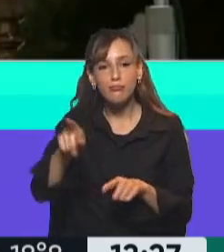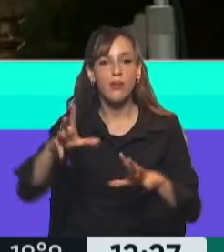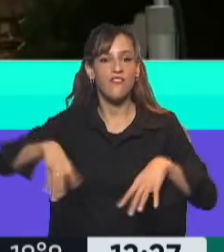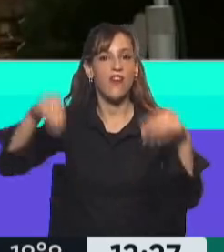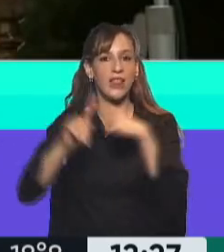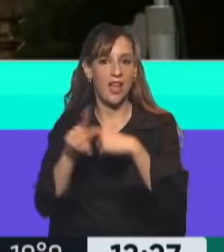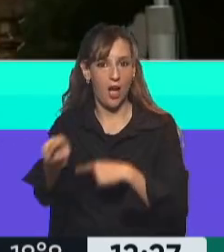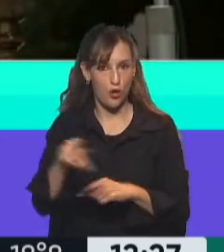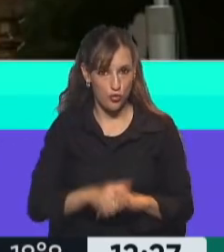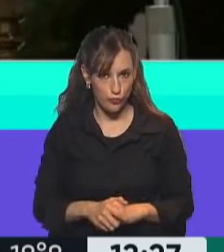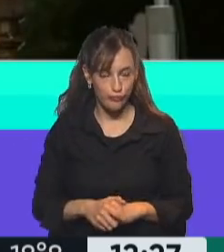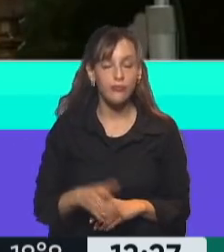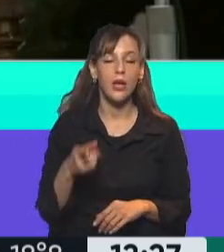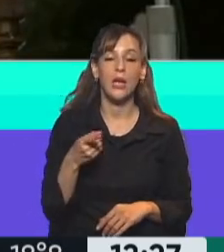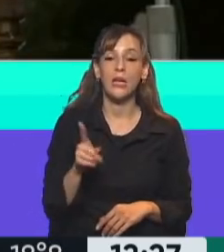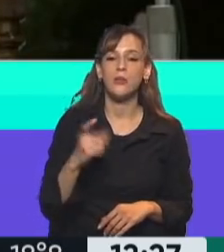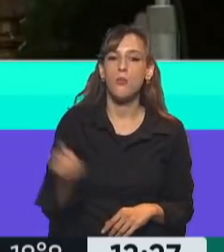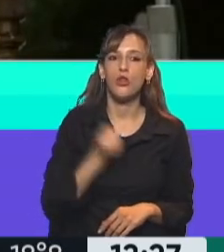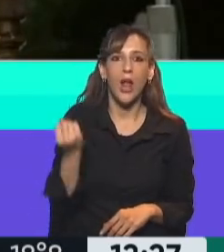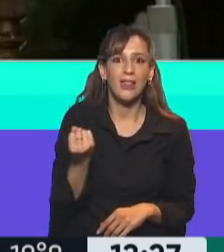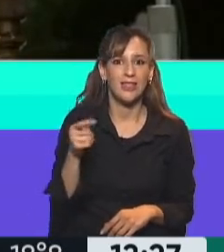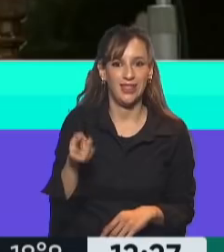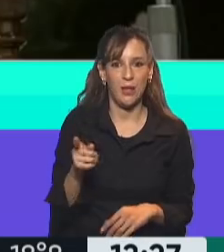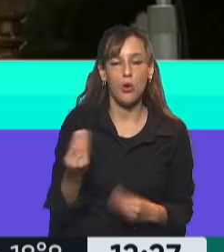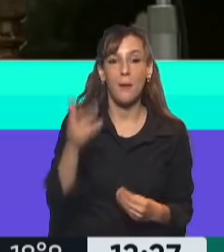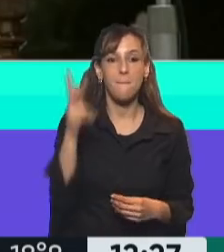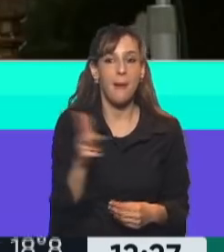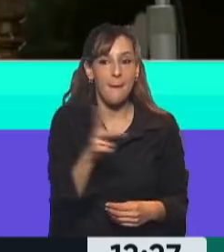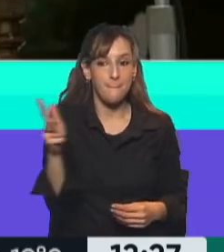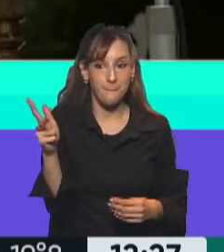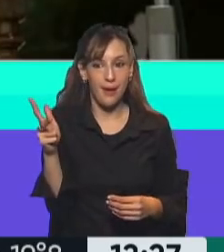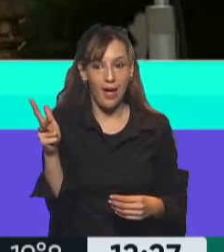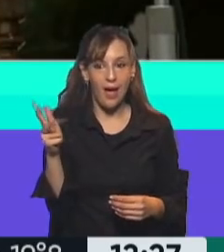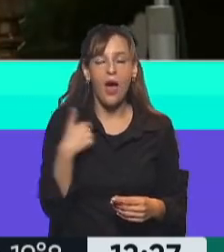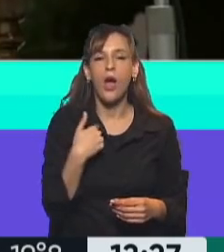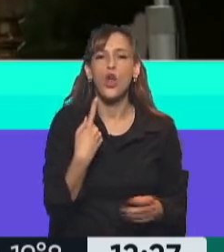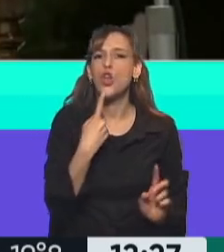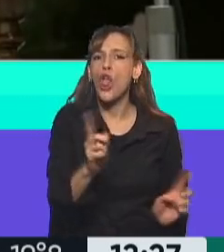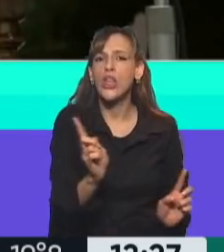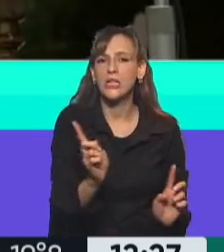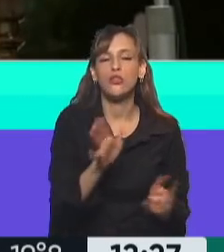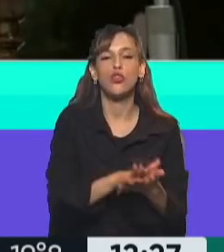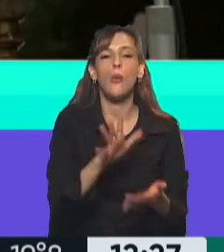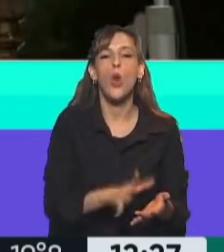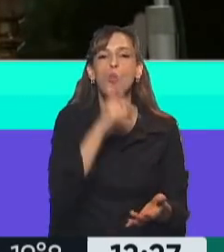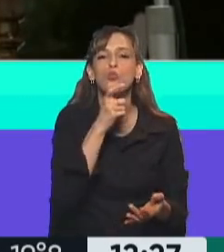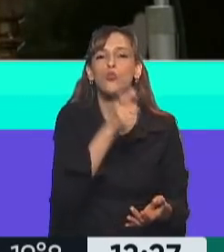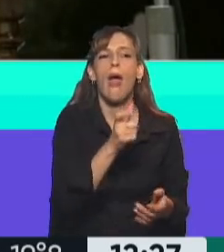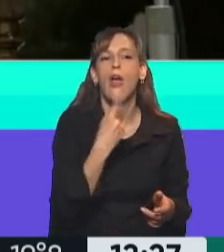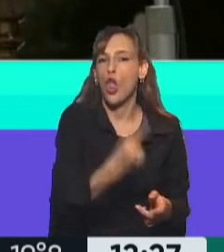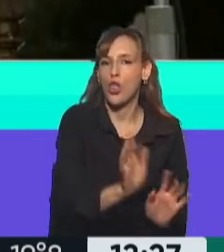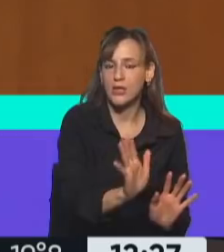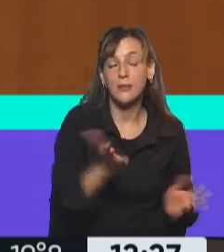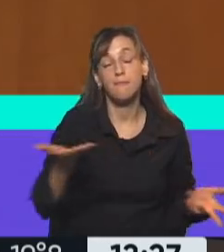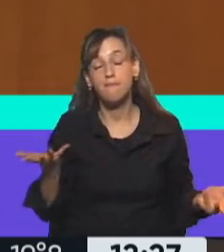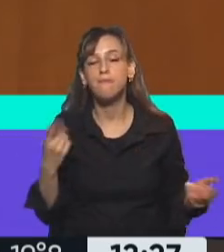menciona. Sí, y esto es importante porque el Papa ha evitado mencionar la palabra Rusia más allá de que se refiera al conflicto. Sí, pero es cierto que